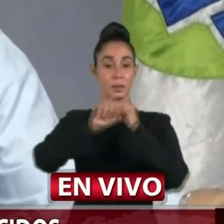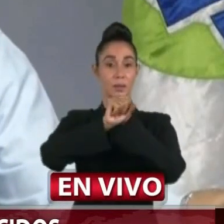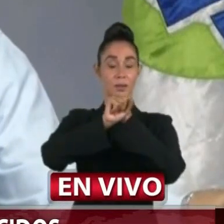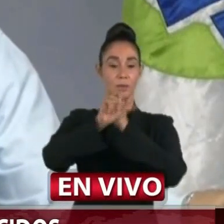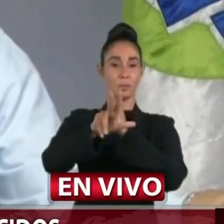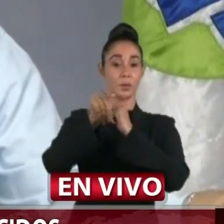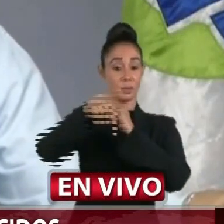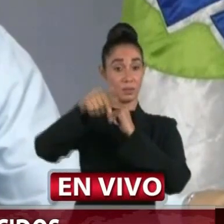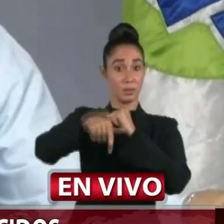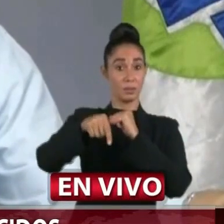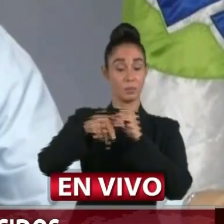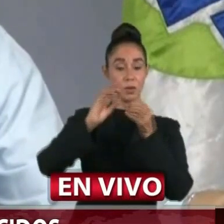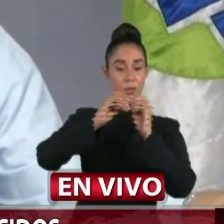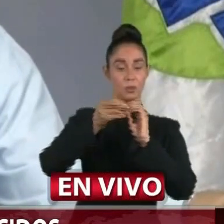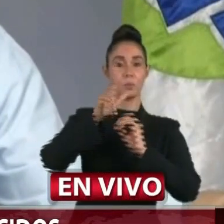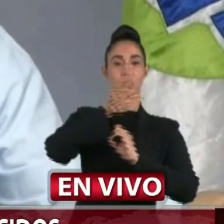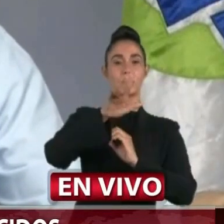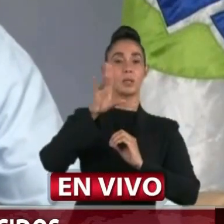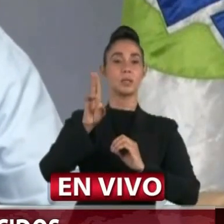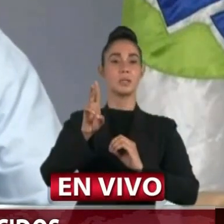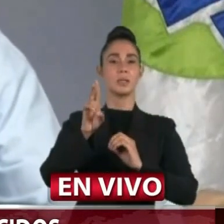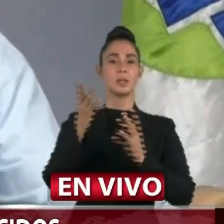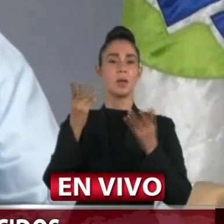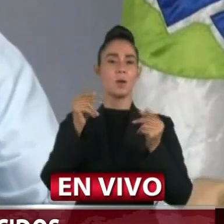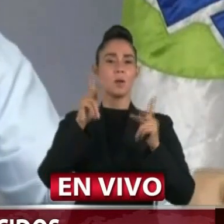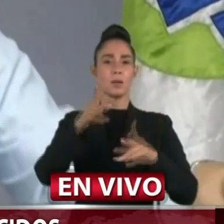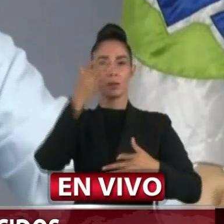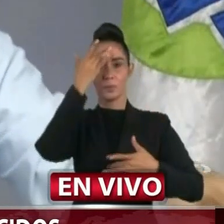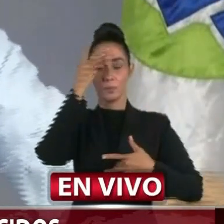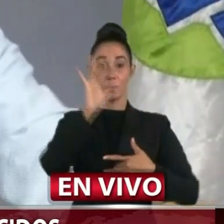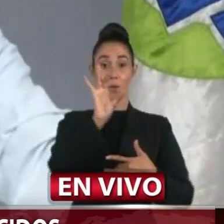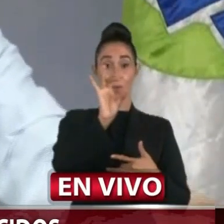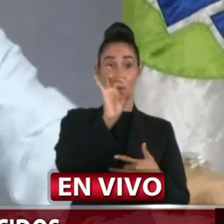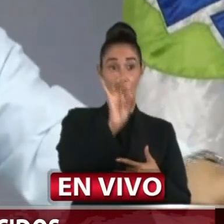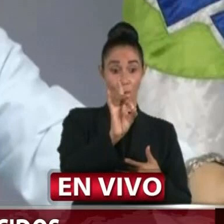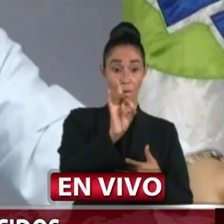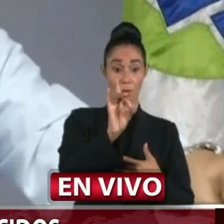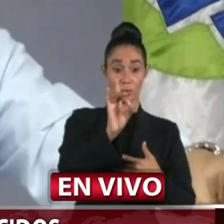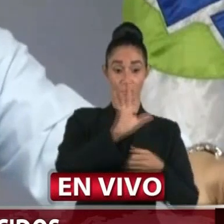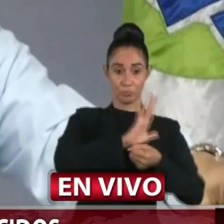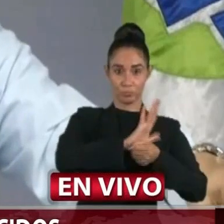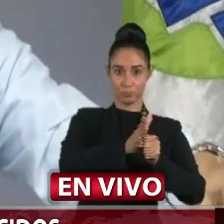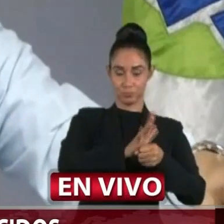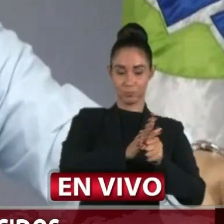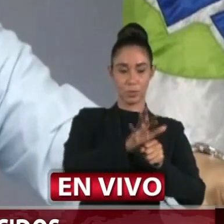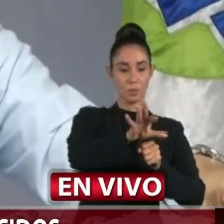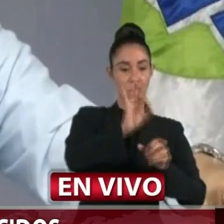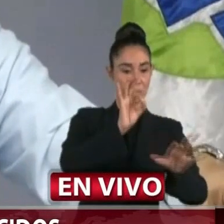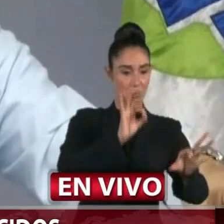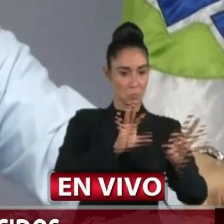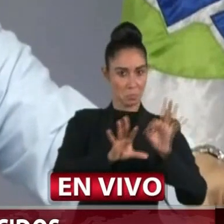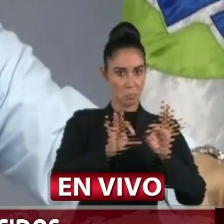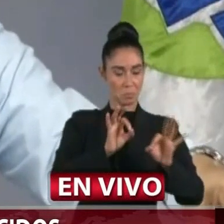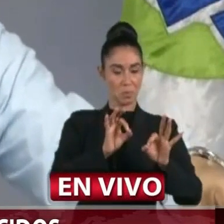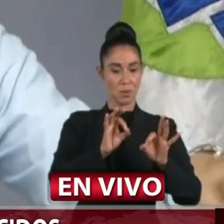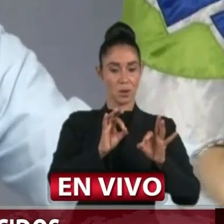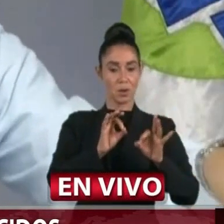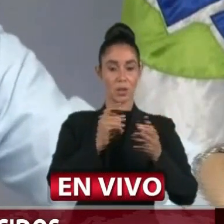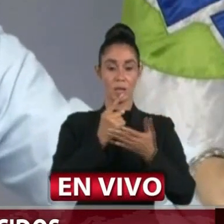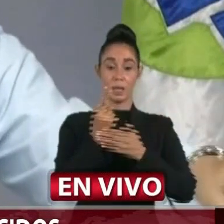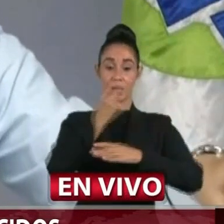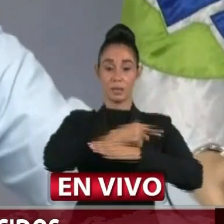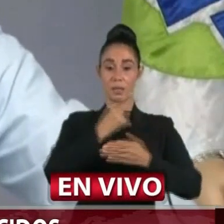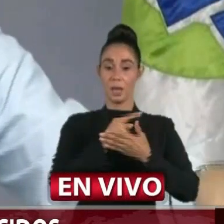número 37... reportó 8 casos que fueron bien identificados y localizados, pero el día anterior